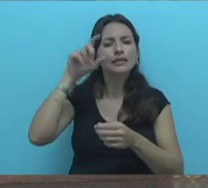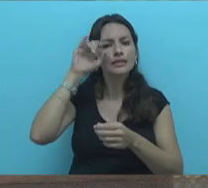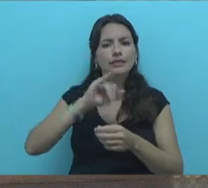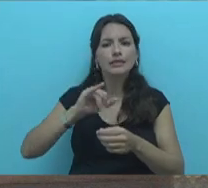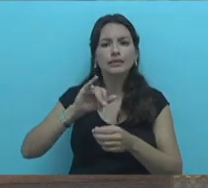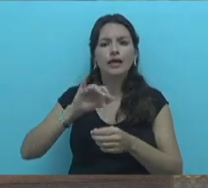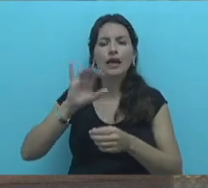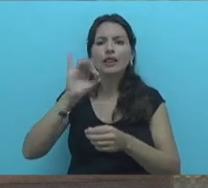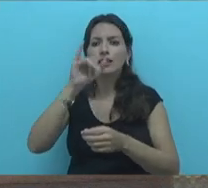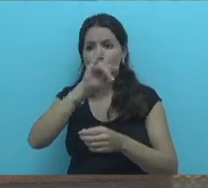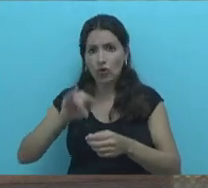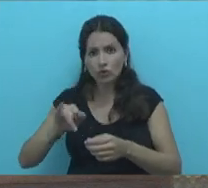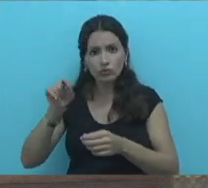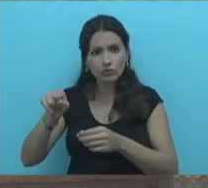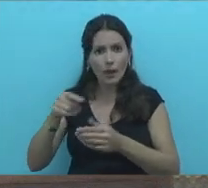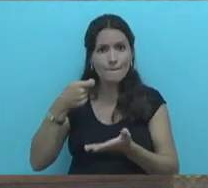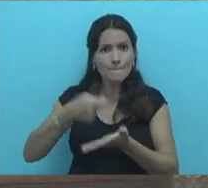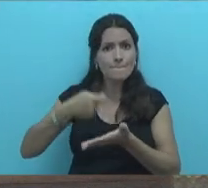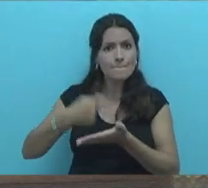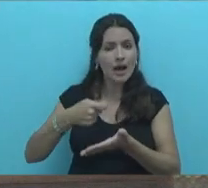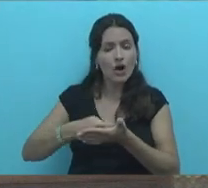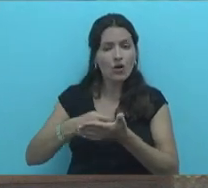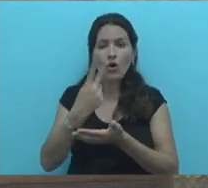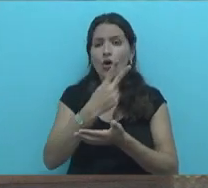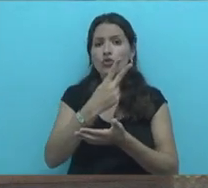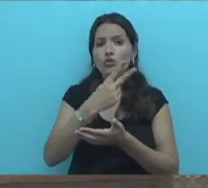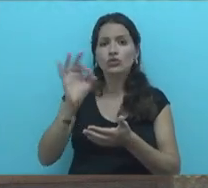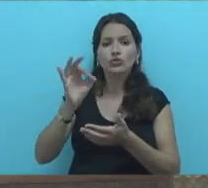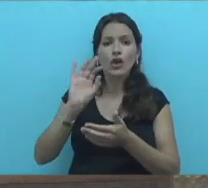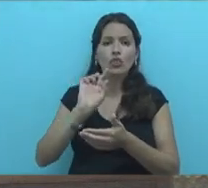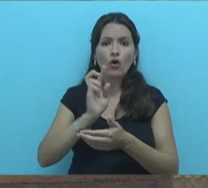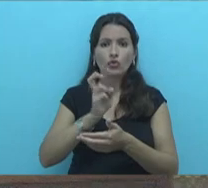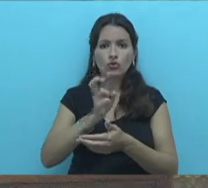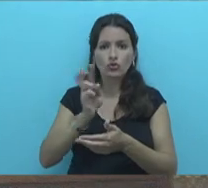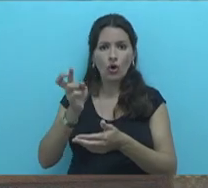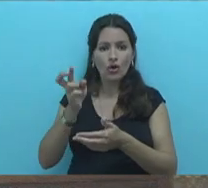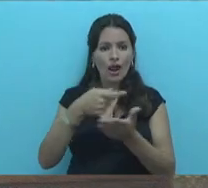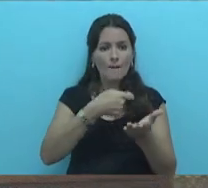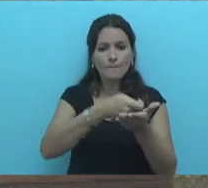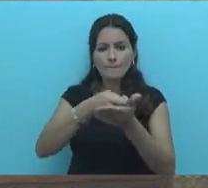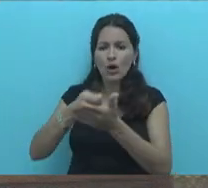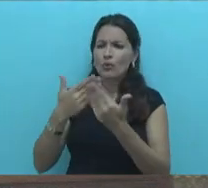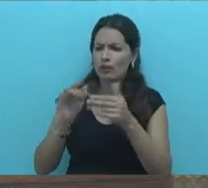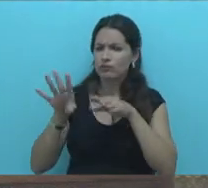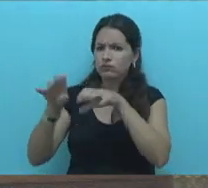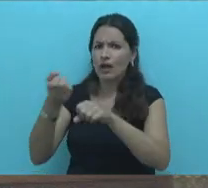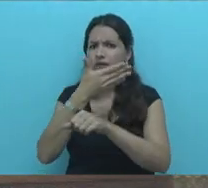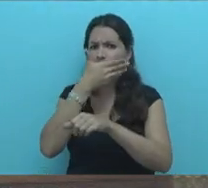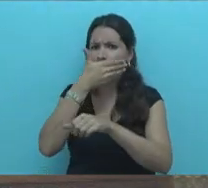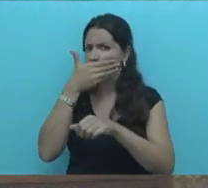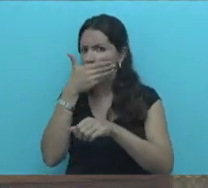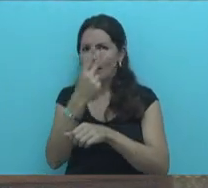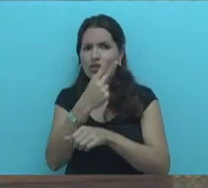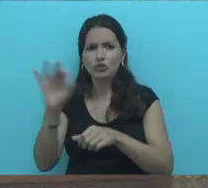del directorio de Asíndar, pagó $200 por cabeza a cada uno de esos 4.000 tipos para secuestrar a 200